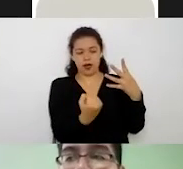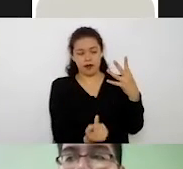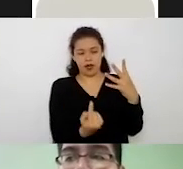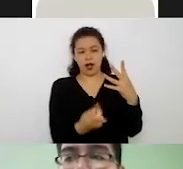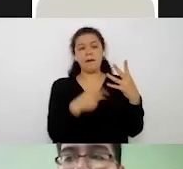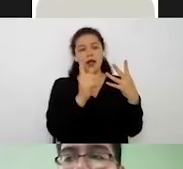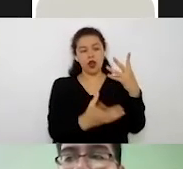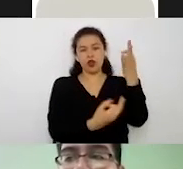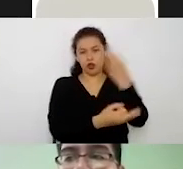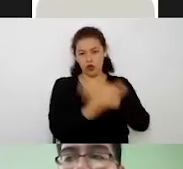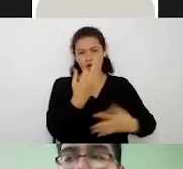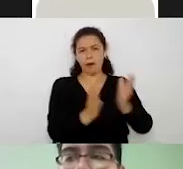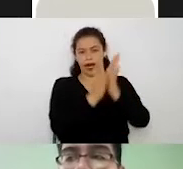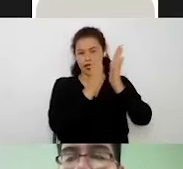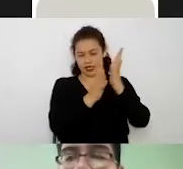eh,